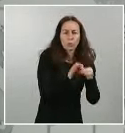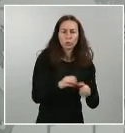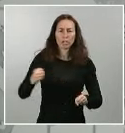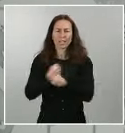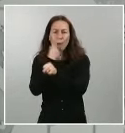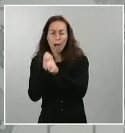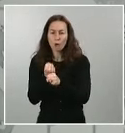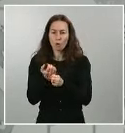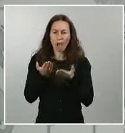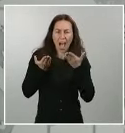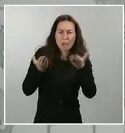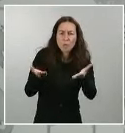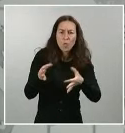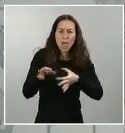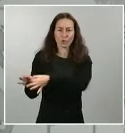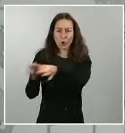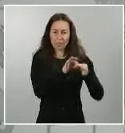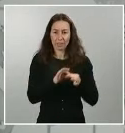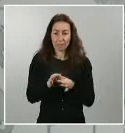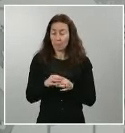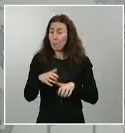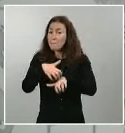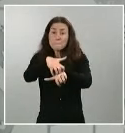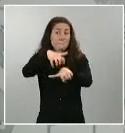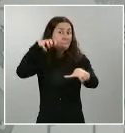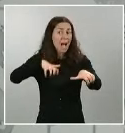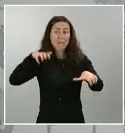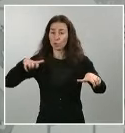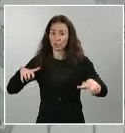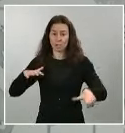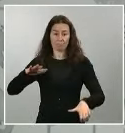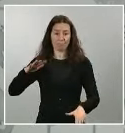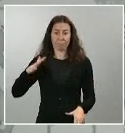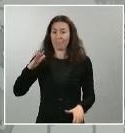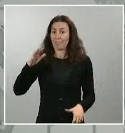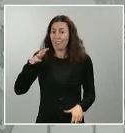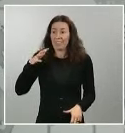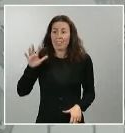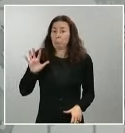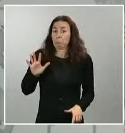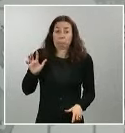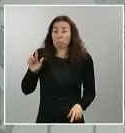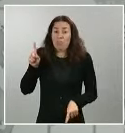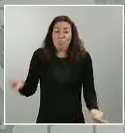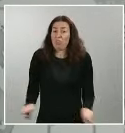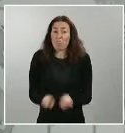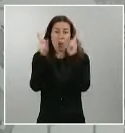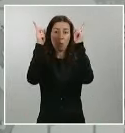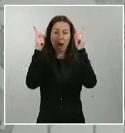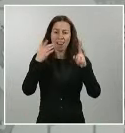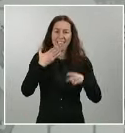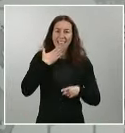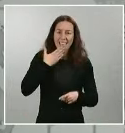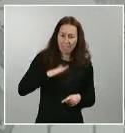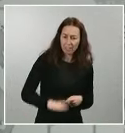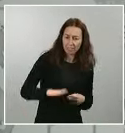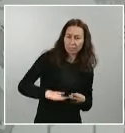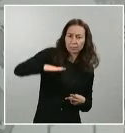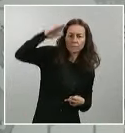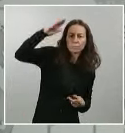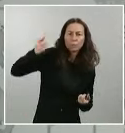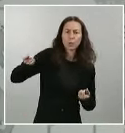solidaridad. Que la inmensa mayoría de nuestros compatriotas de todas las latitudes, edades y profesiones estén cumpliendo con su misión y